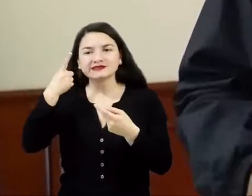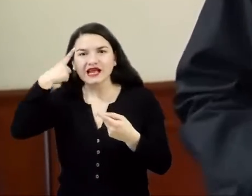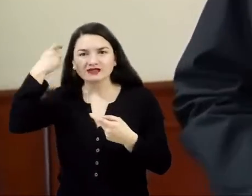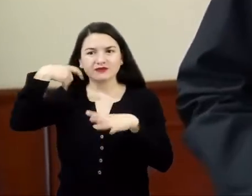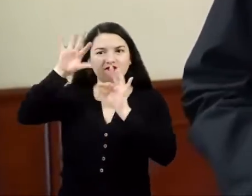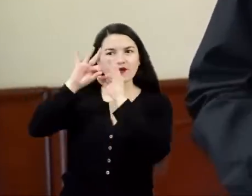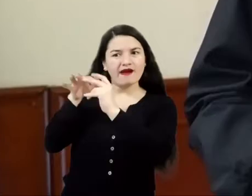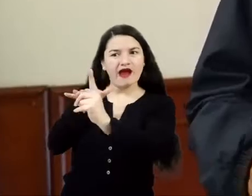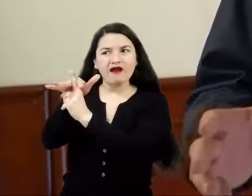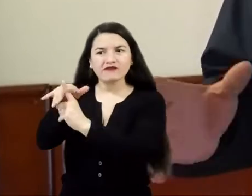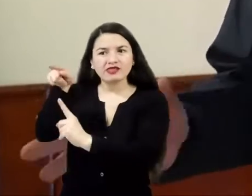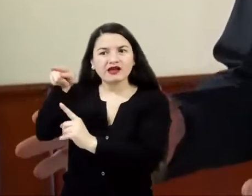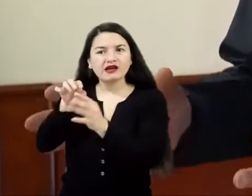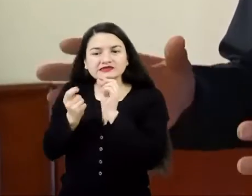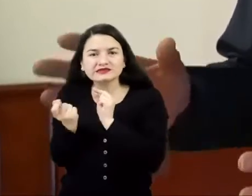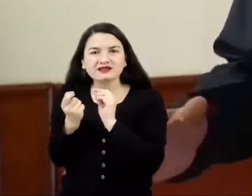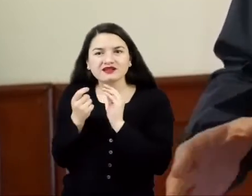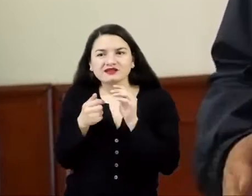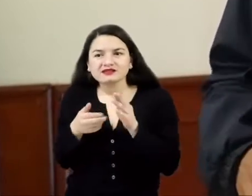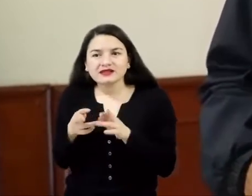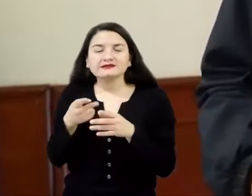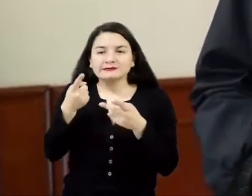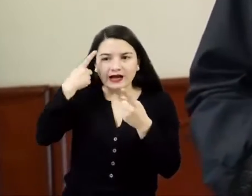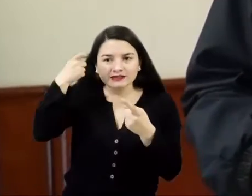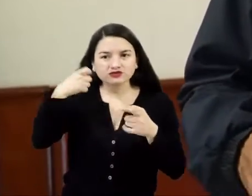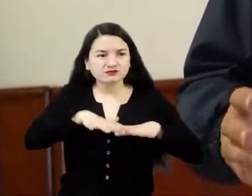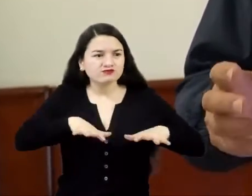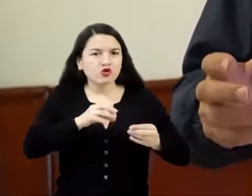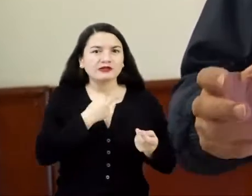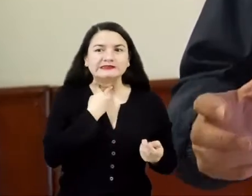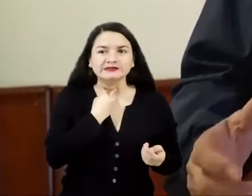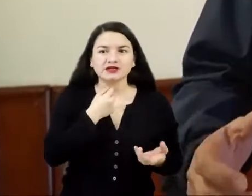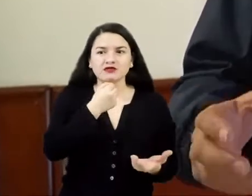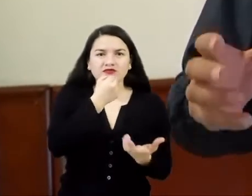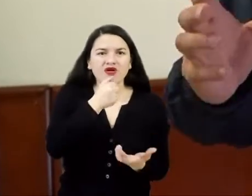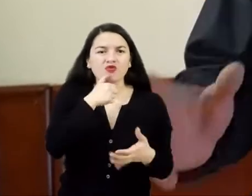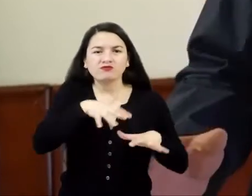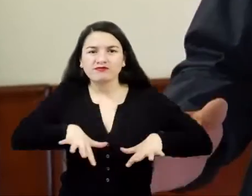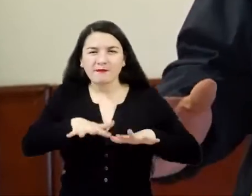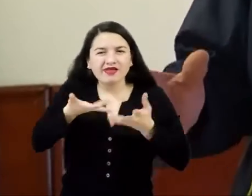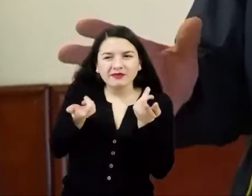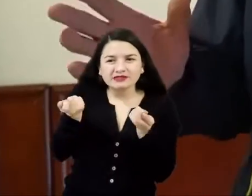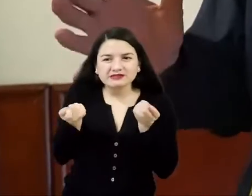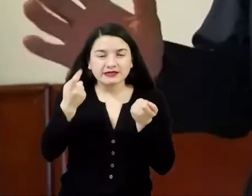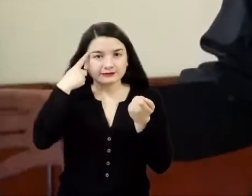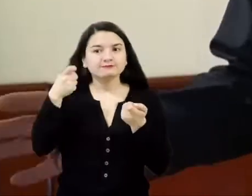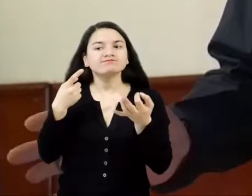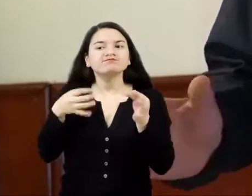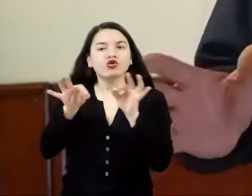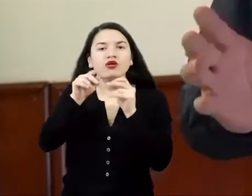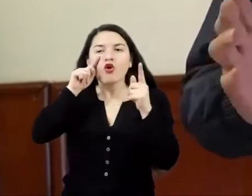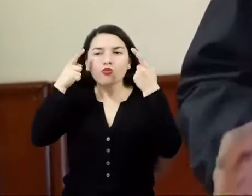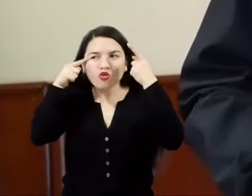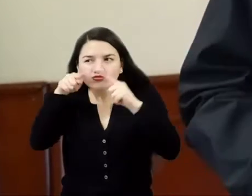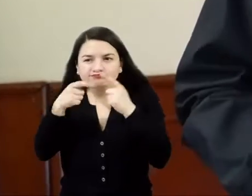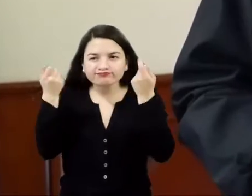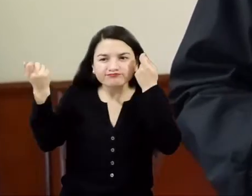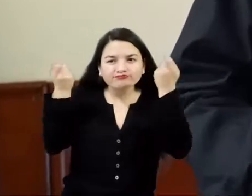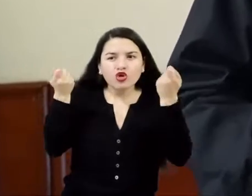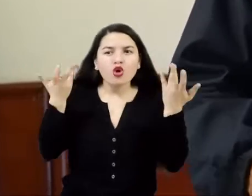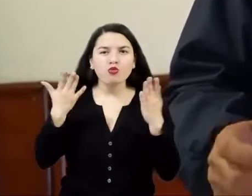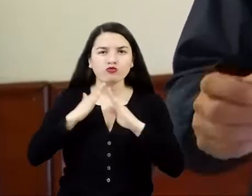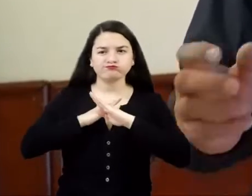es evacuar las familias que están en esas zonas de riesgo. Lo fundamental es alistar las capacidades instaladas, los